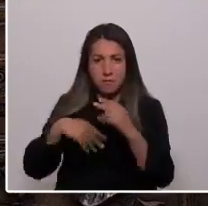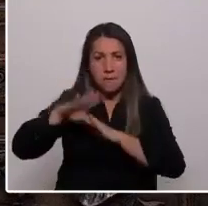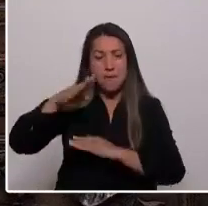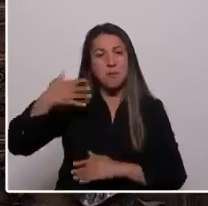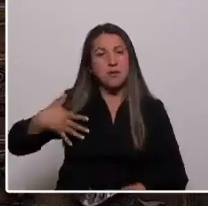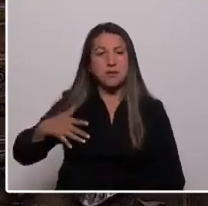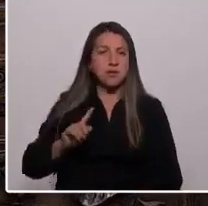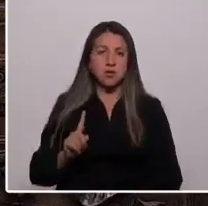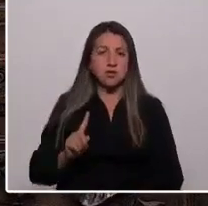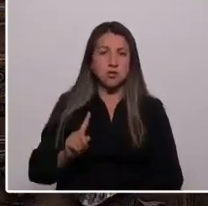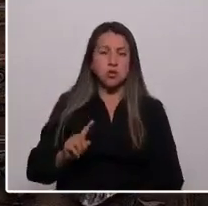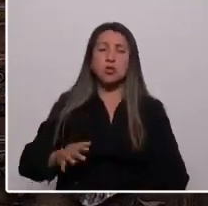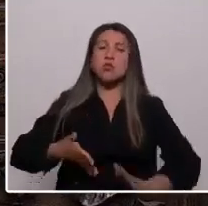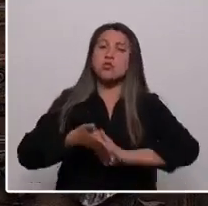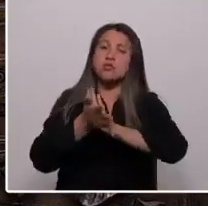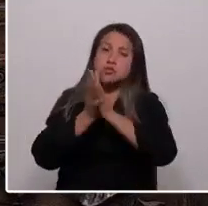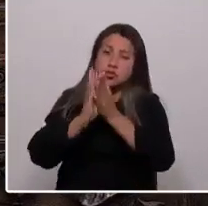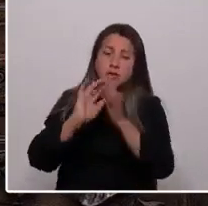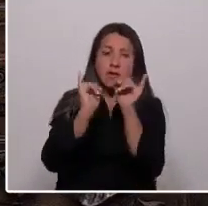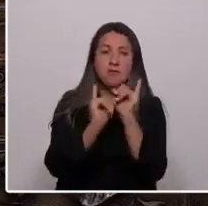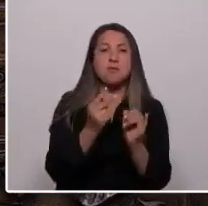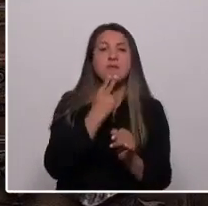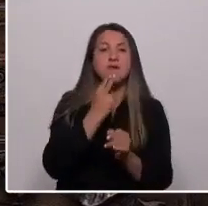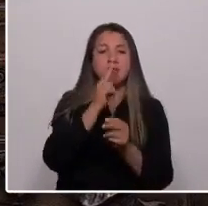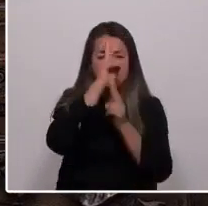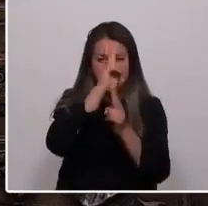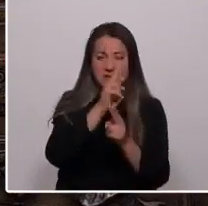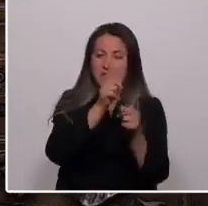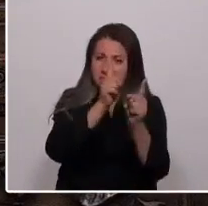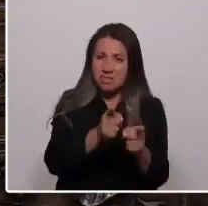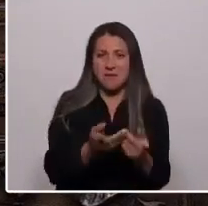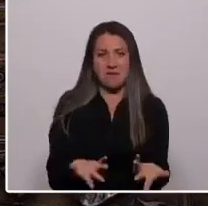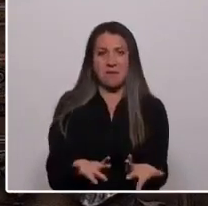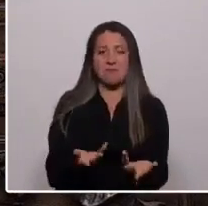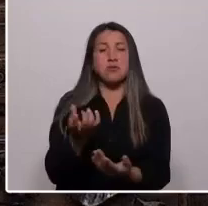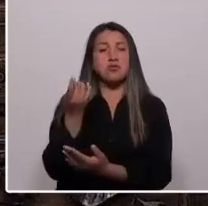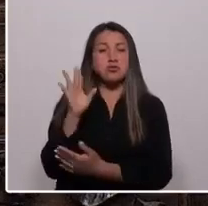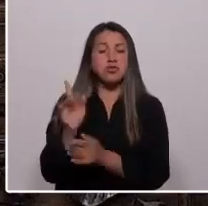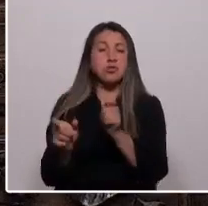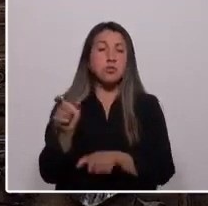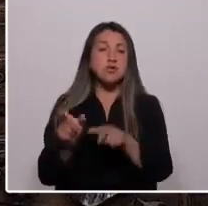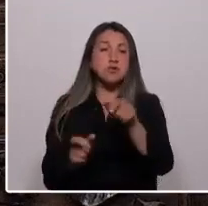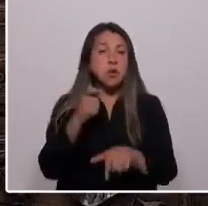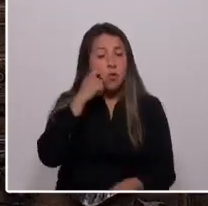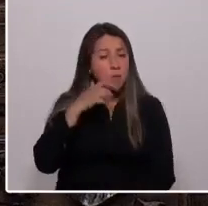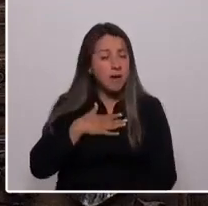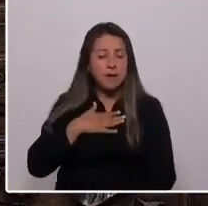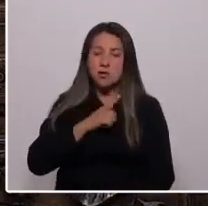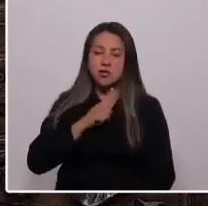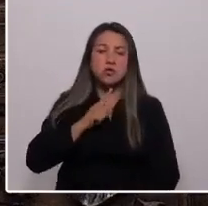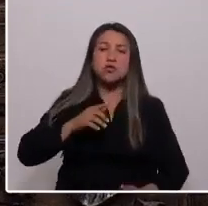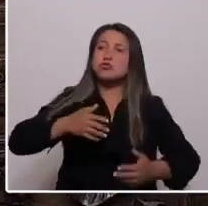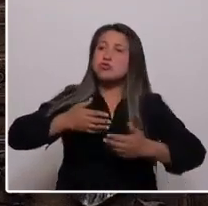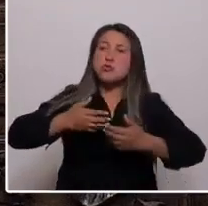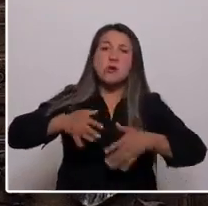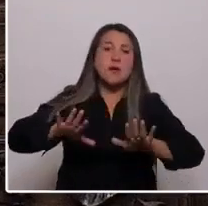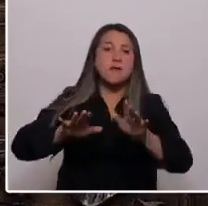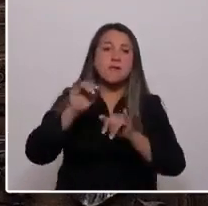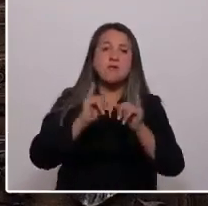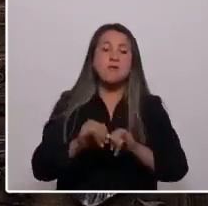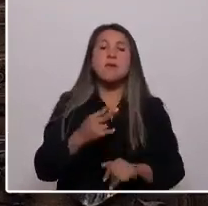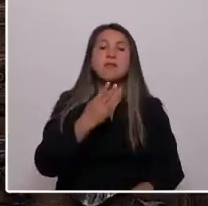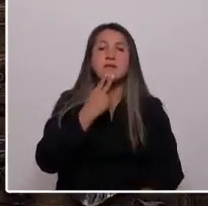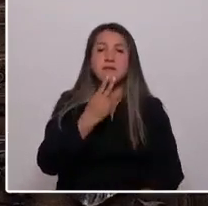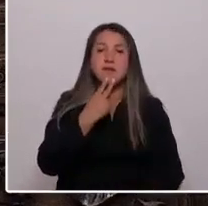que todas las formas de vida en deben ser respetada no solo la persona humana sino que todas las formas de vida